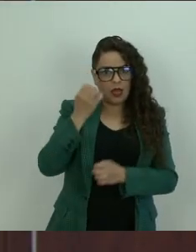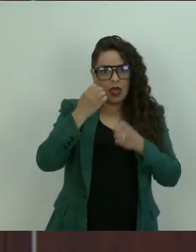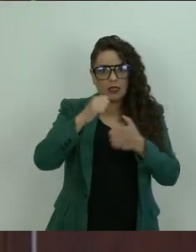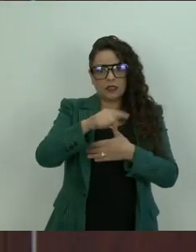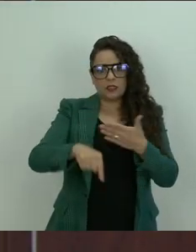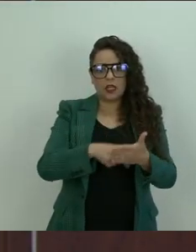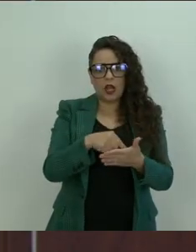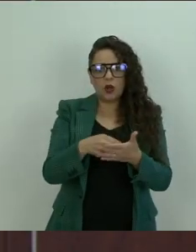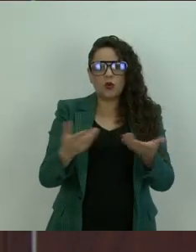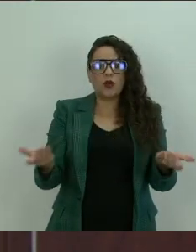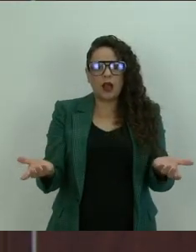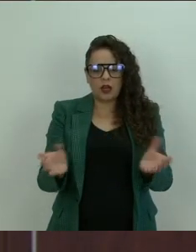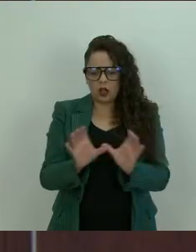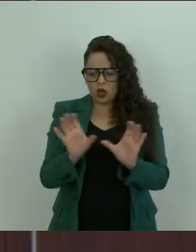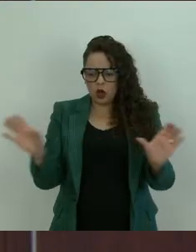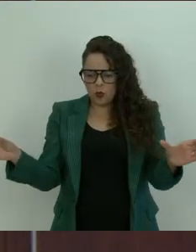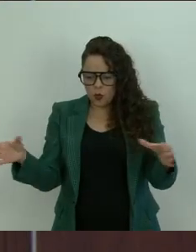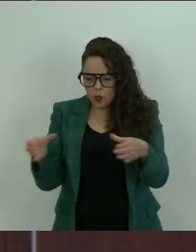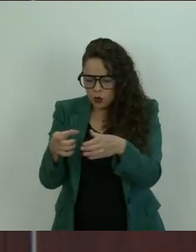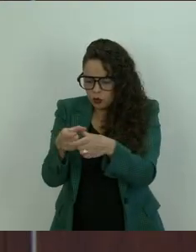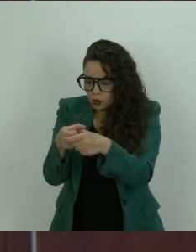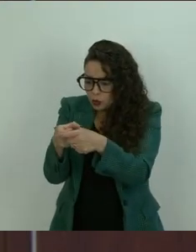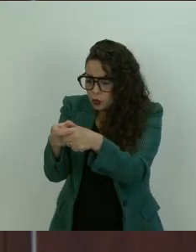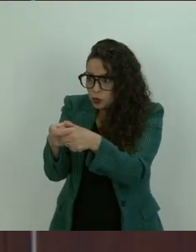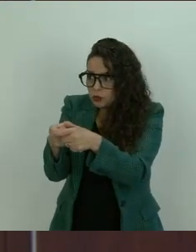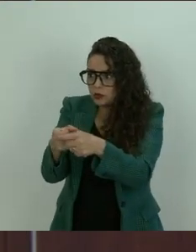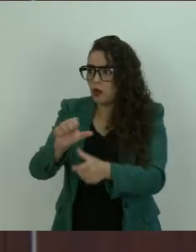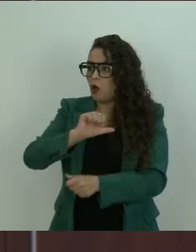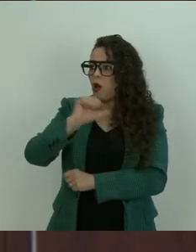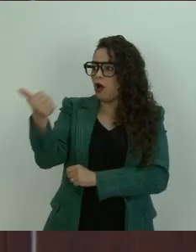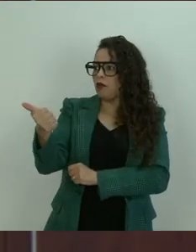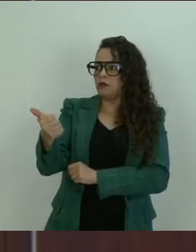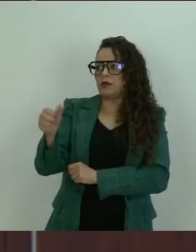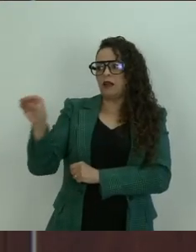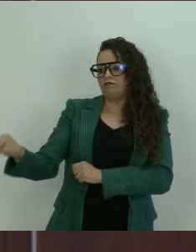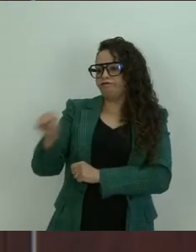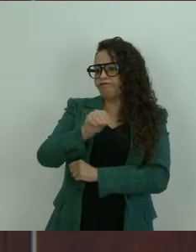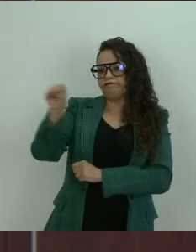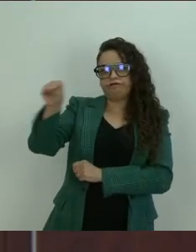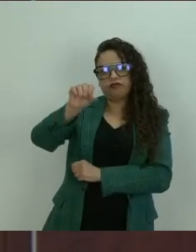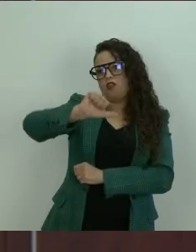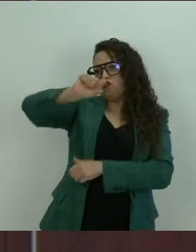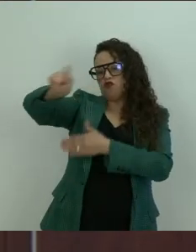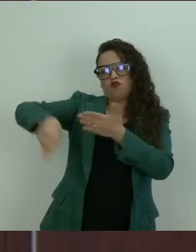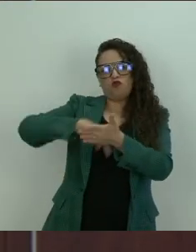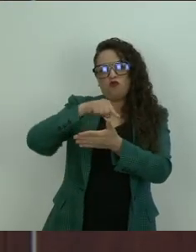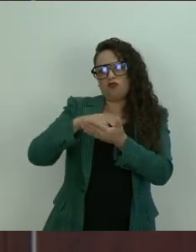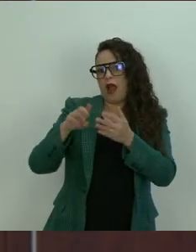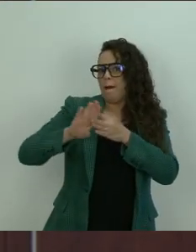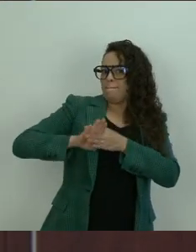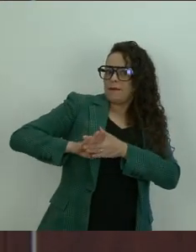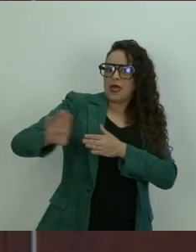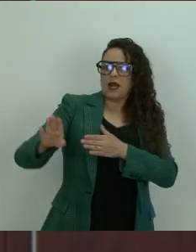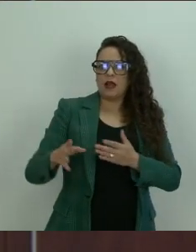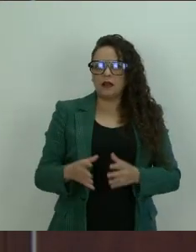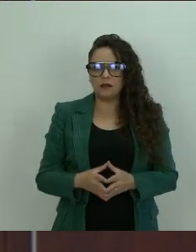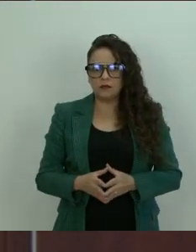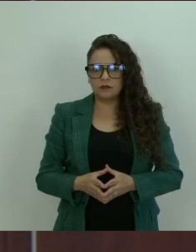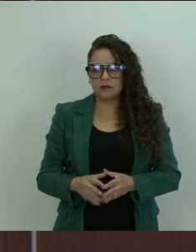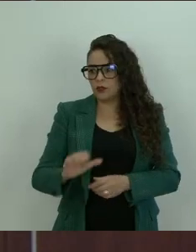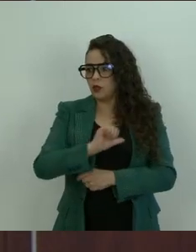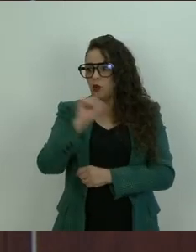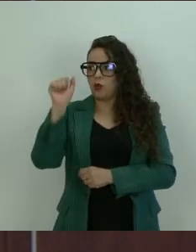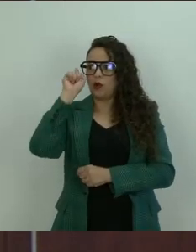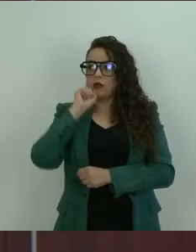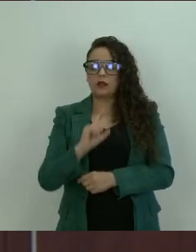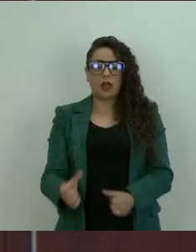cerradas, hay mujeres indígenas que ya migraron, hay mujeres indígenas que han tenido ya mucha